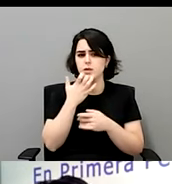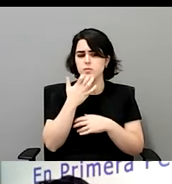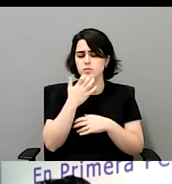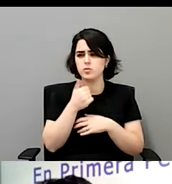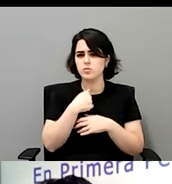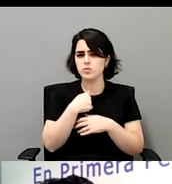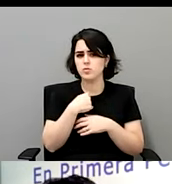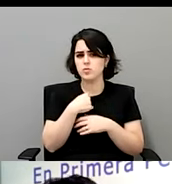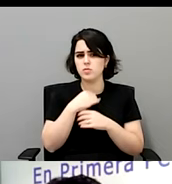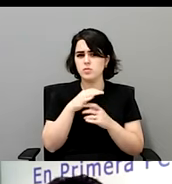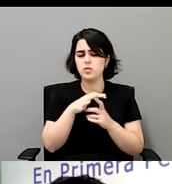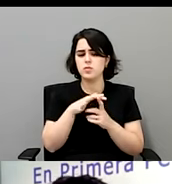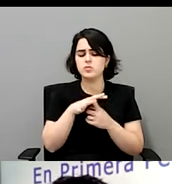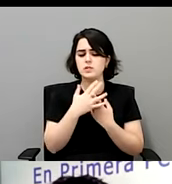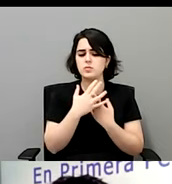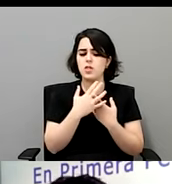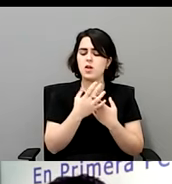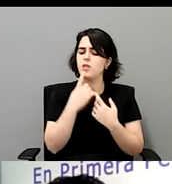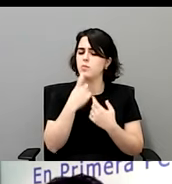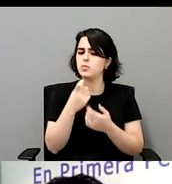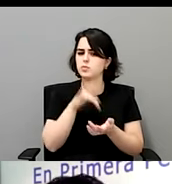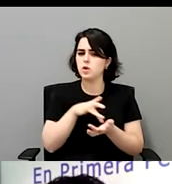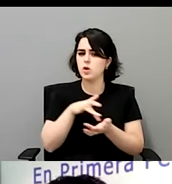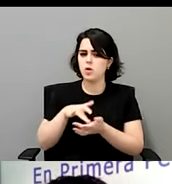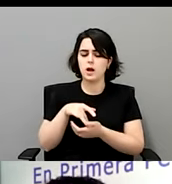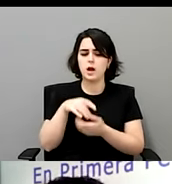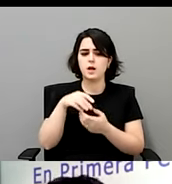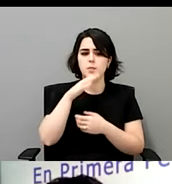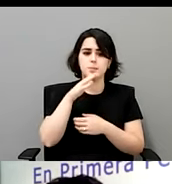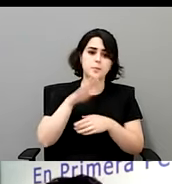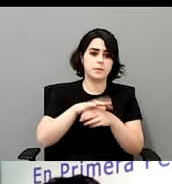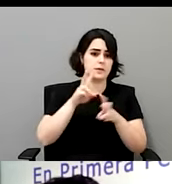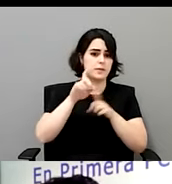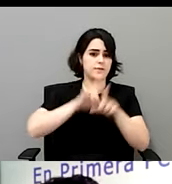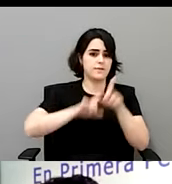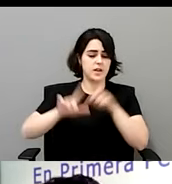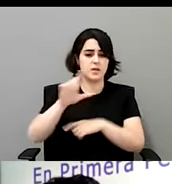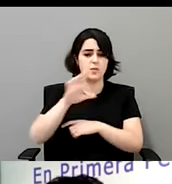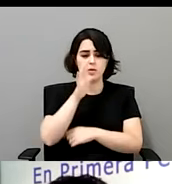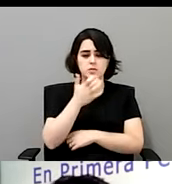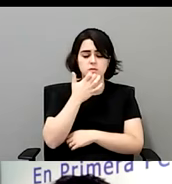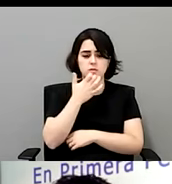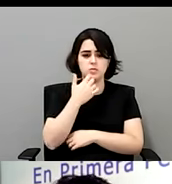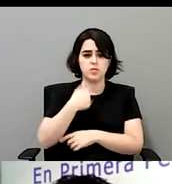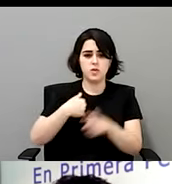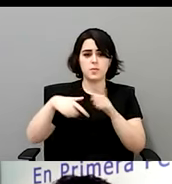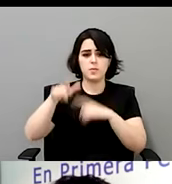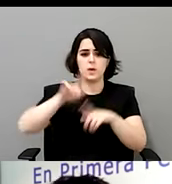con alguna que otra dificultad a la hora de hacer viajes, porque si yo necesito hacer viajes